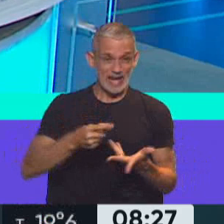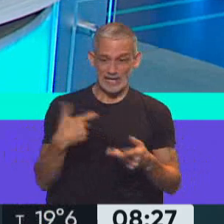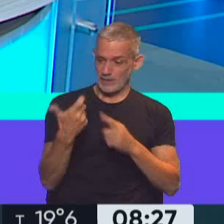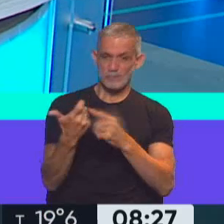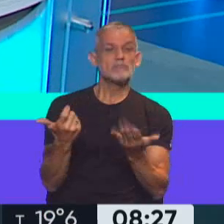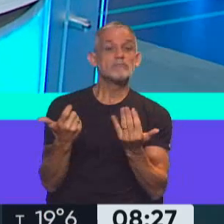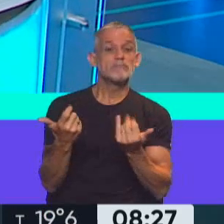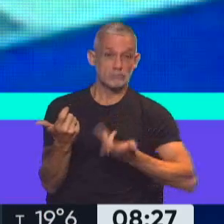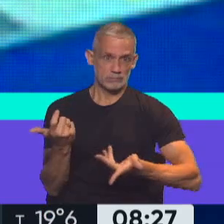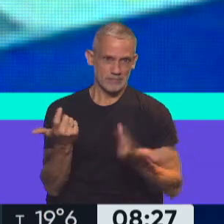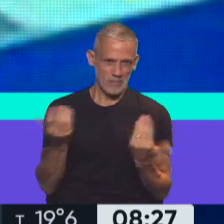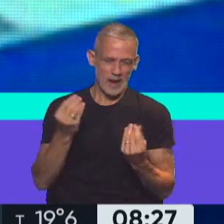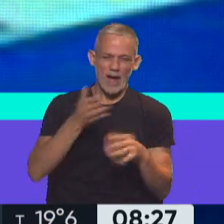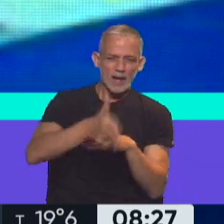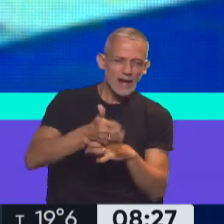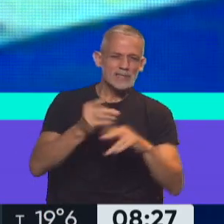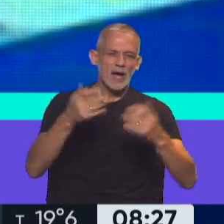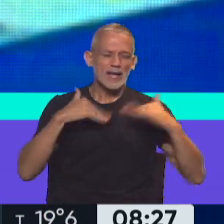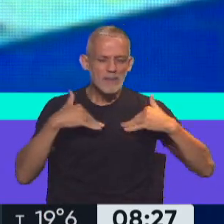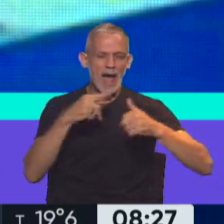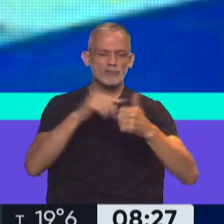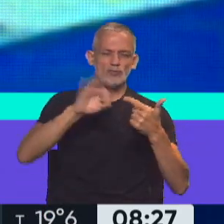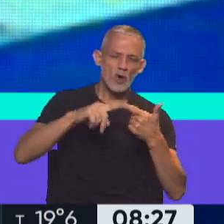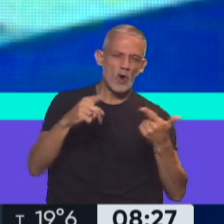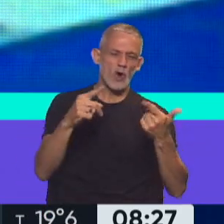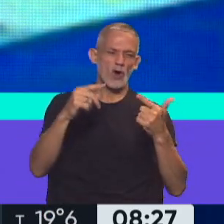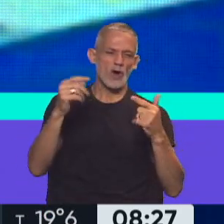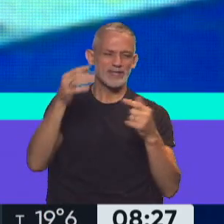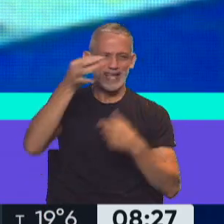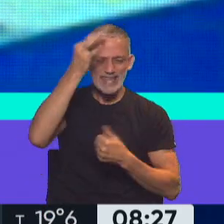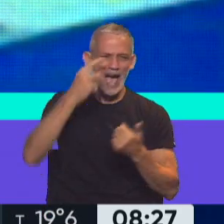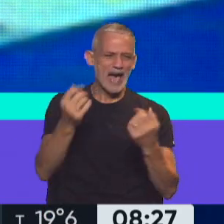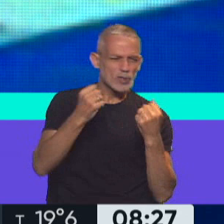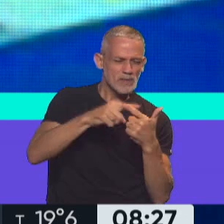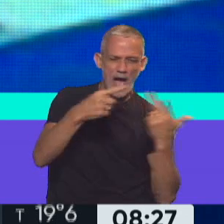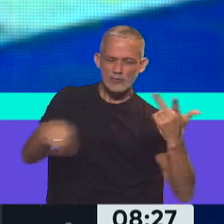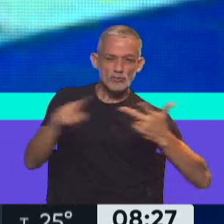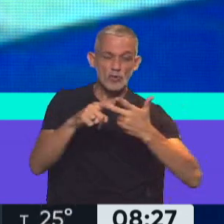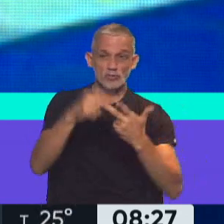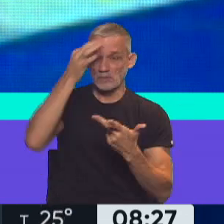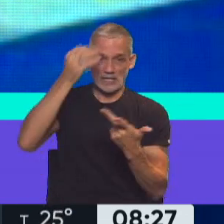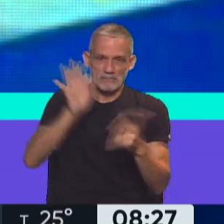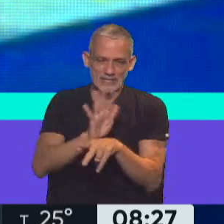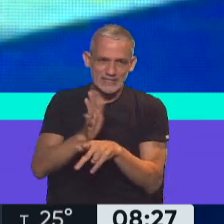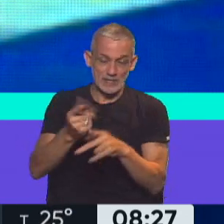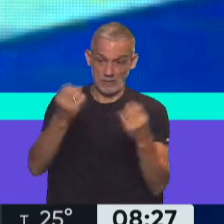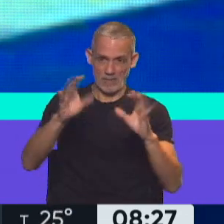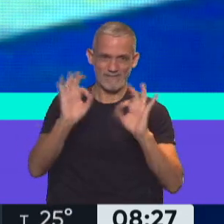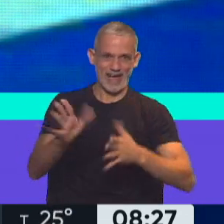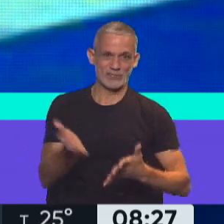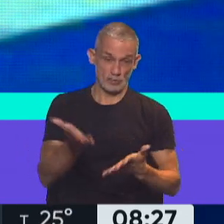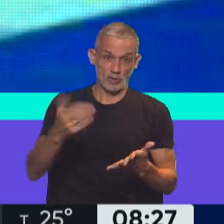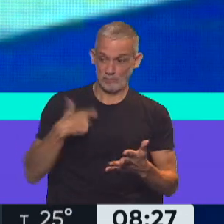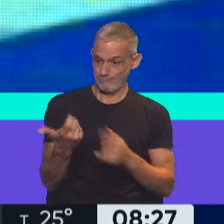requerir este pase sanitario para ingresar a gimnasios, a teatros, a cines, a eventos masivos. Bueno, empiezan las vacaciones y todo